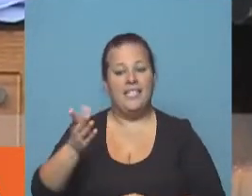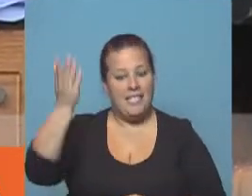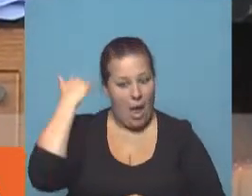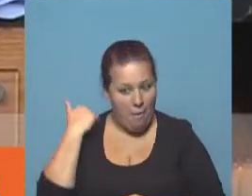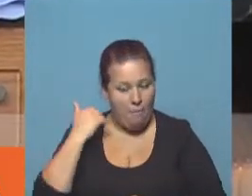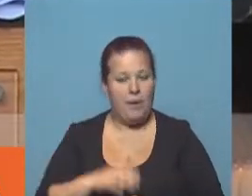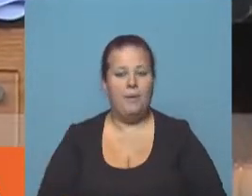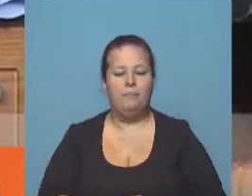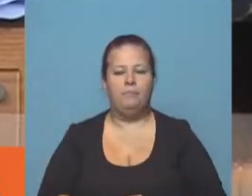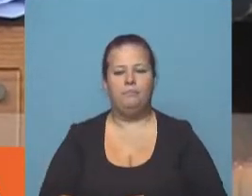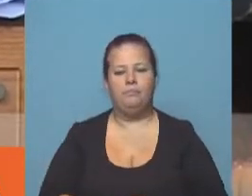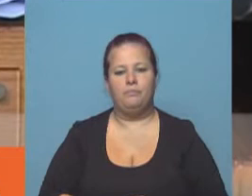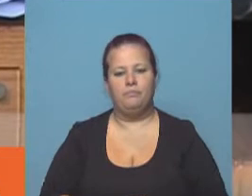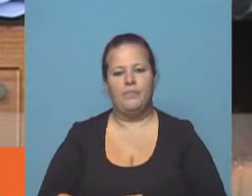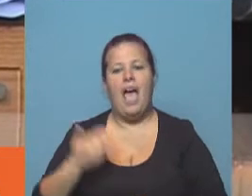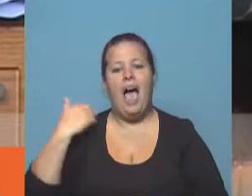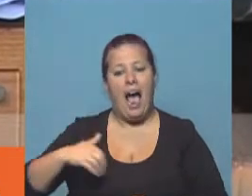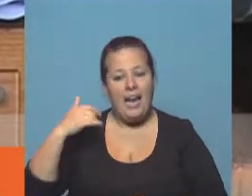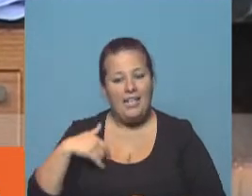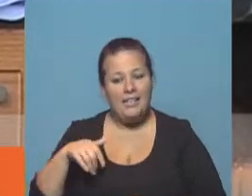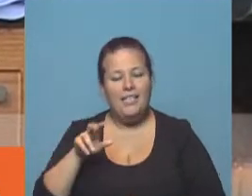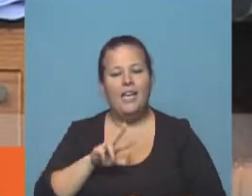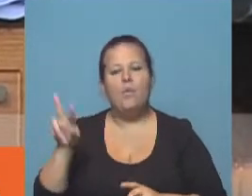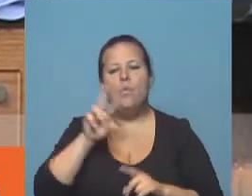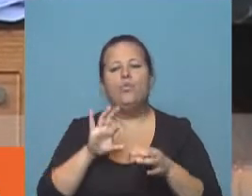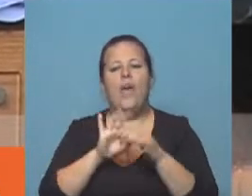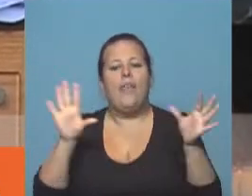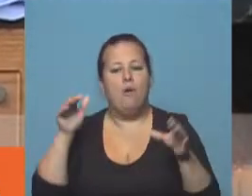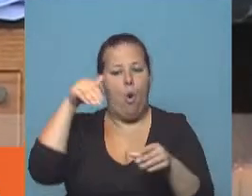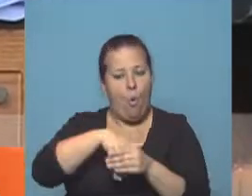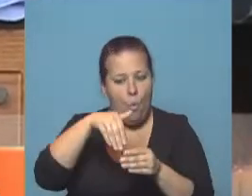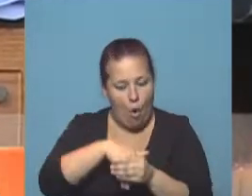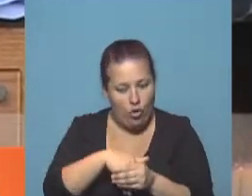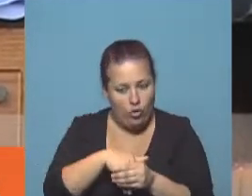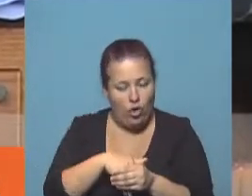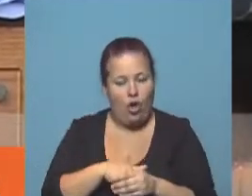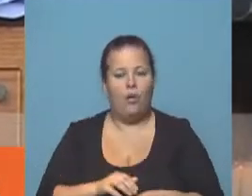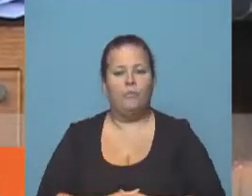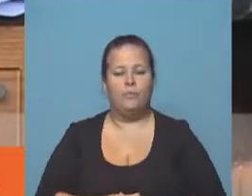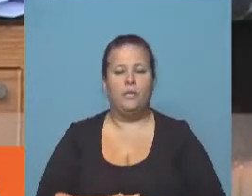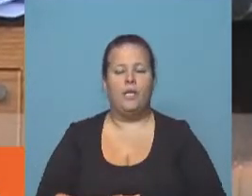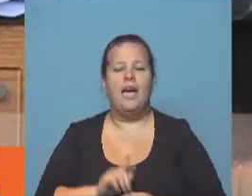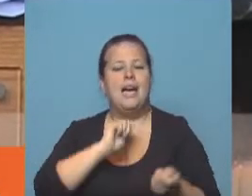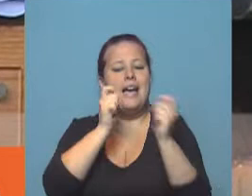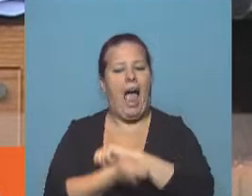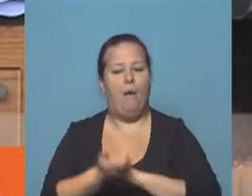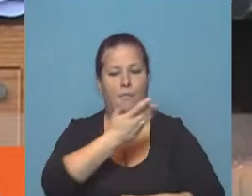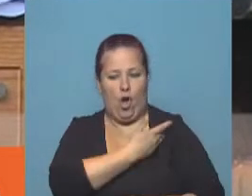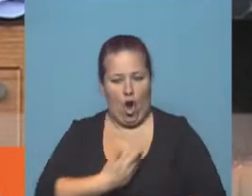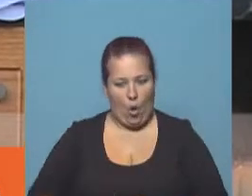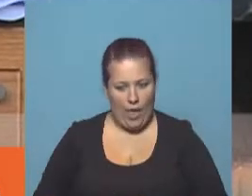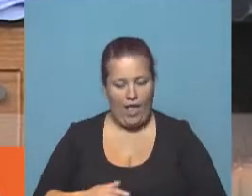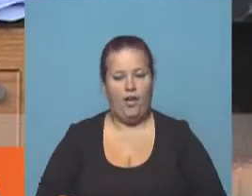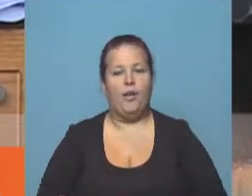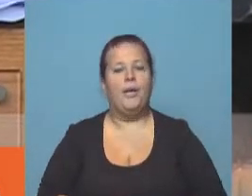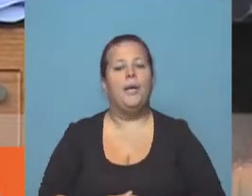pasado, la Argentina eligió en forma democrática un cambio de gobierno.